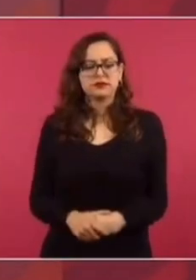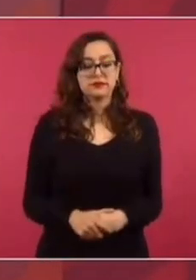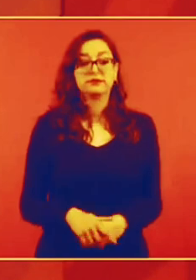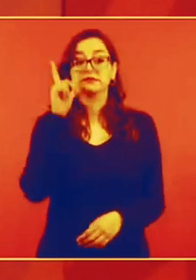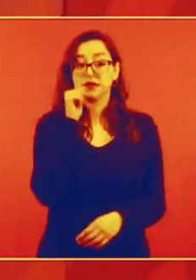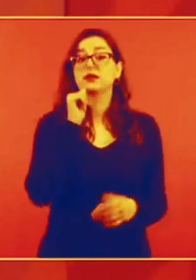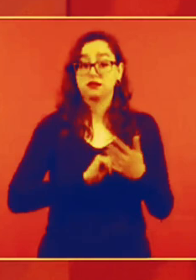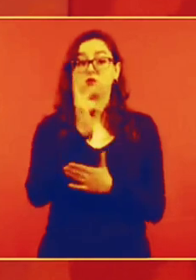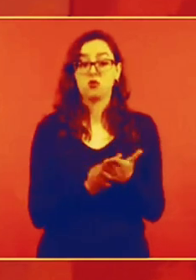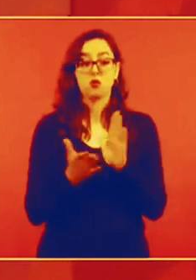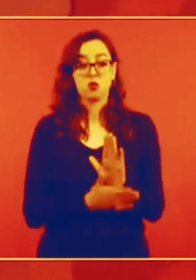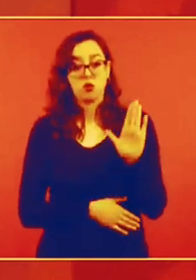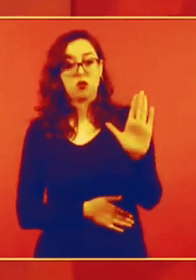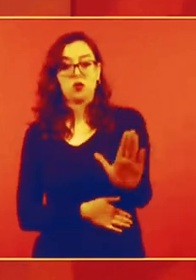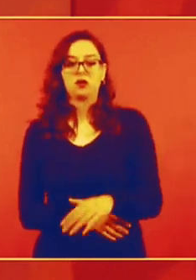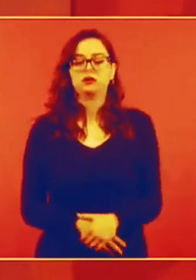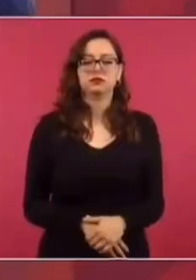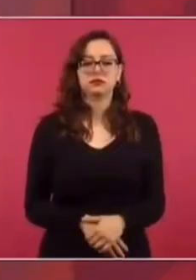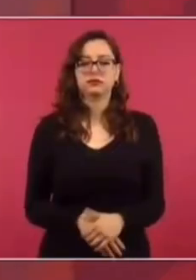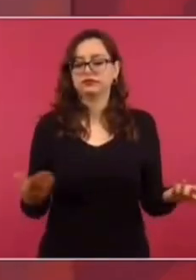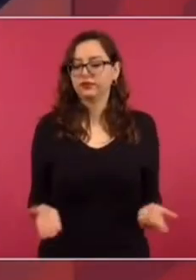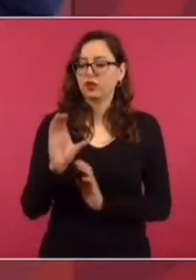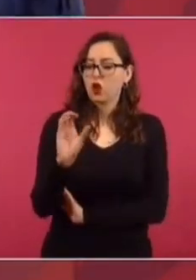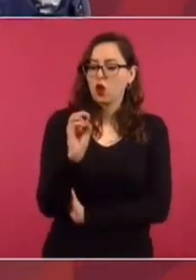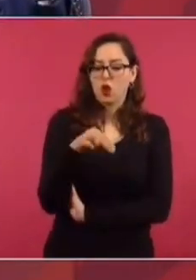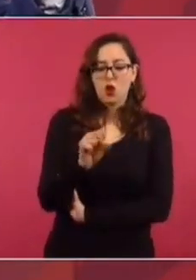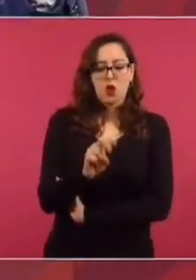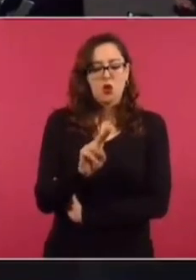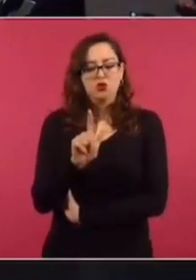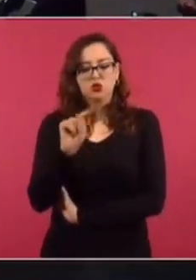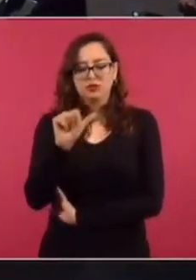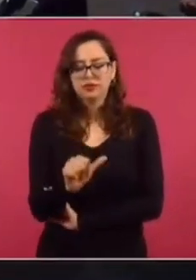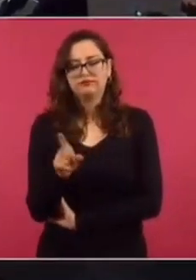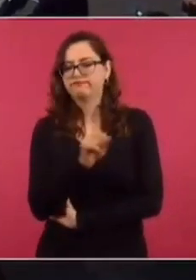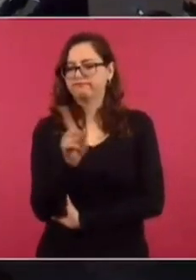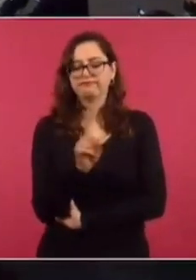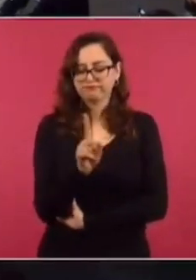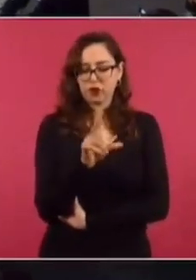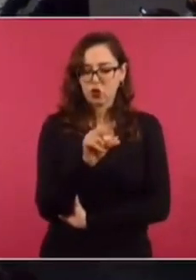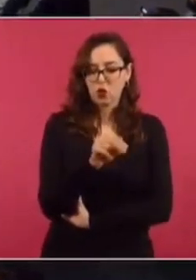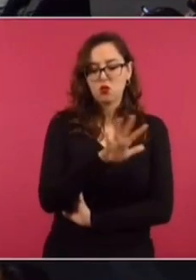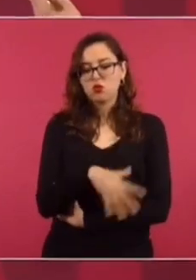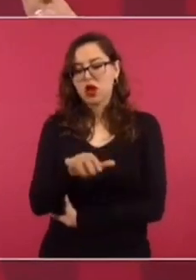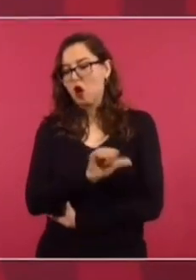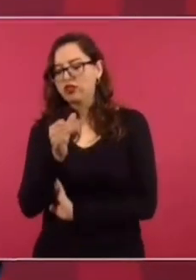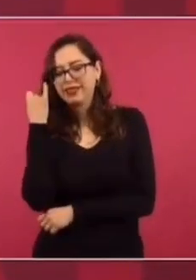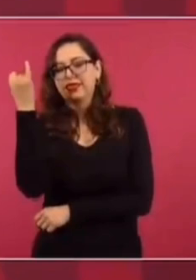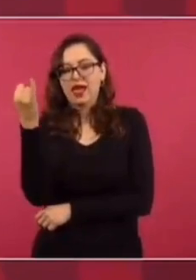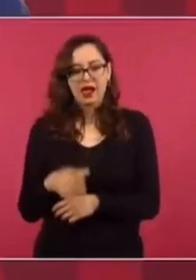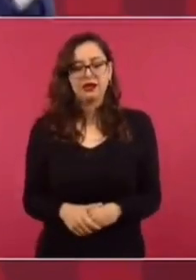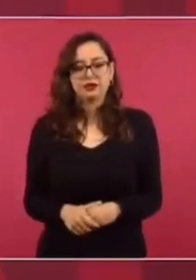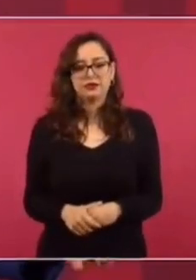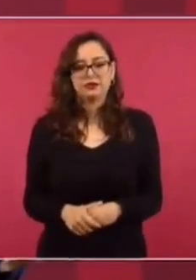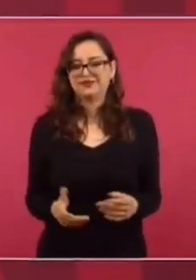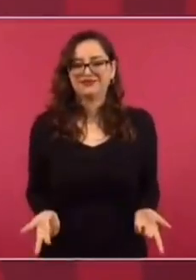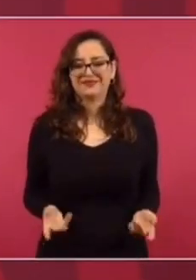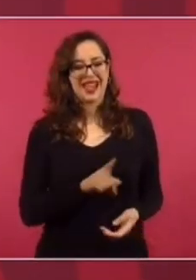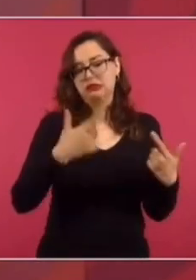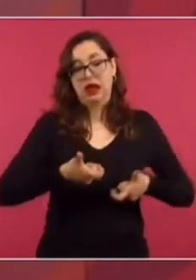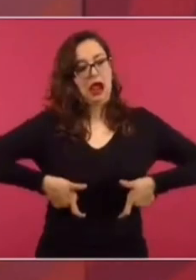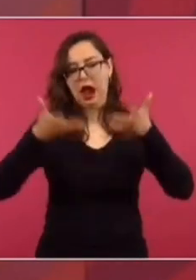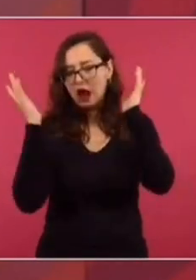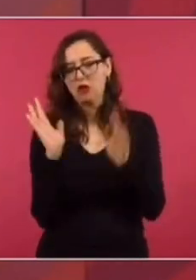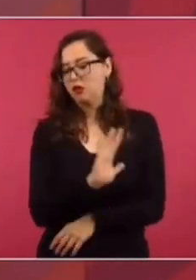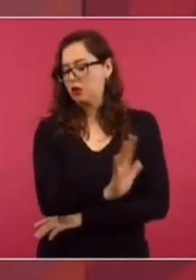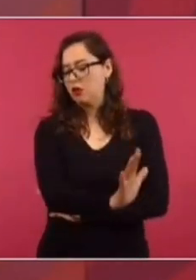programa. No se le va a llamar consulta porque tiene que buscarse el marco legal apropiado. Tampoco queremos que participe